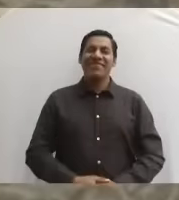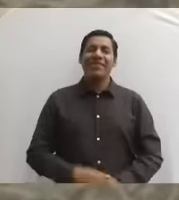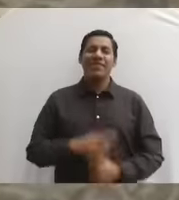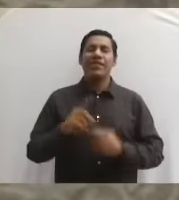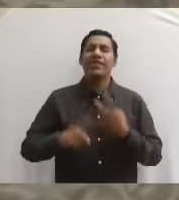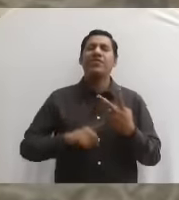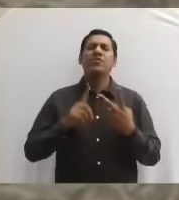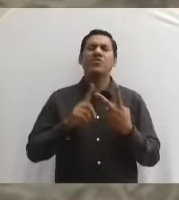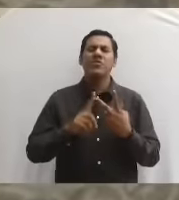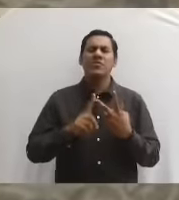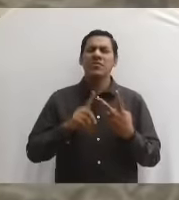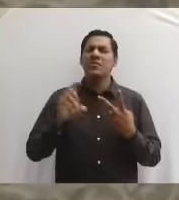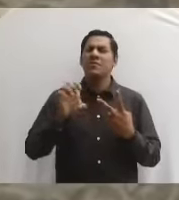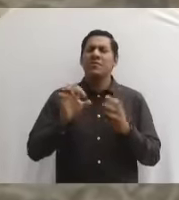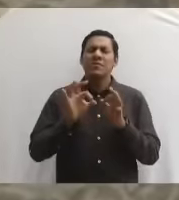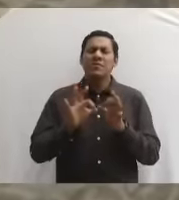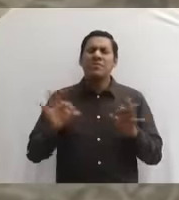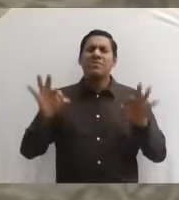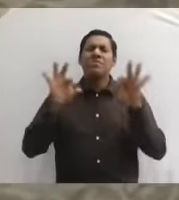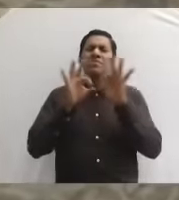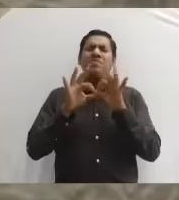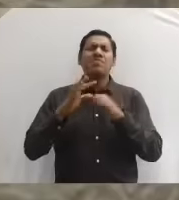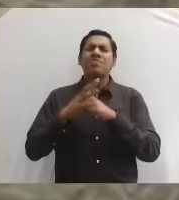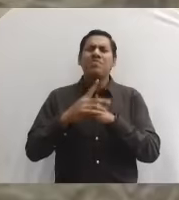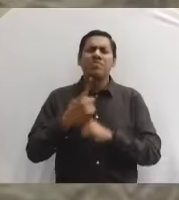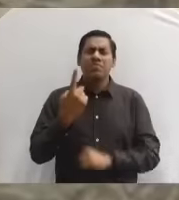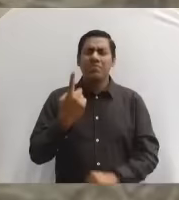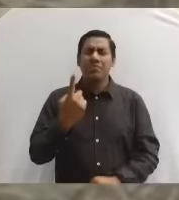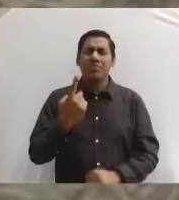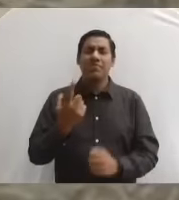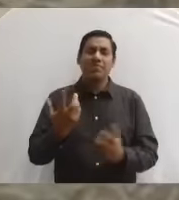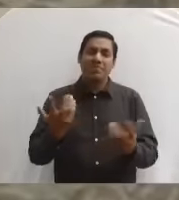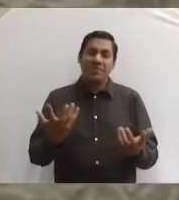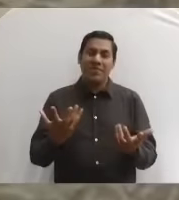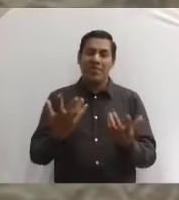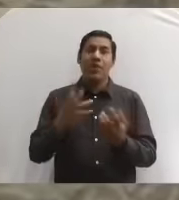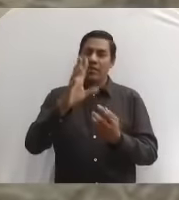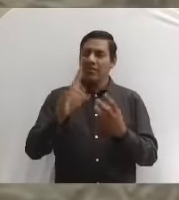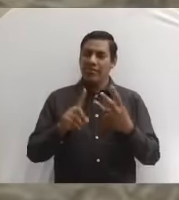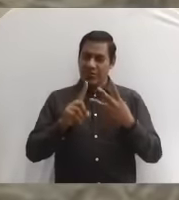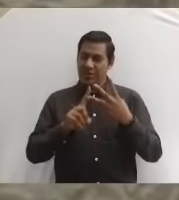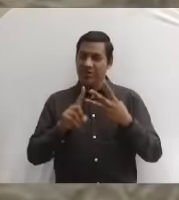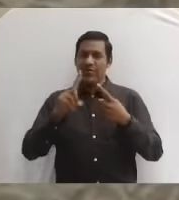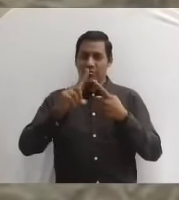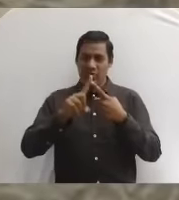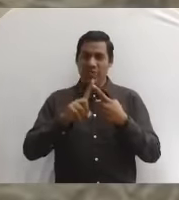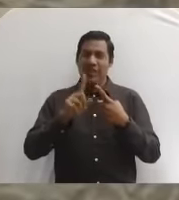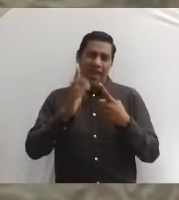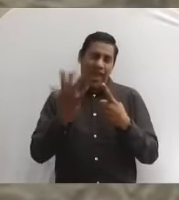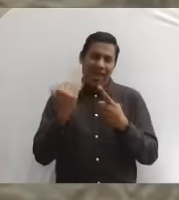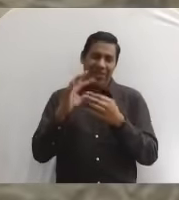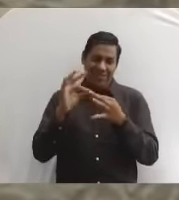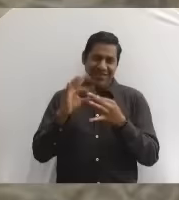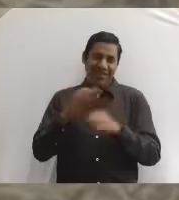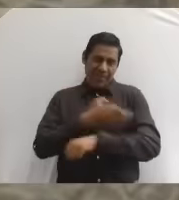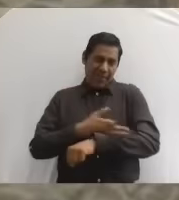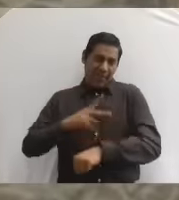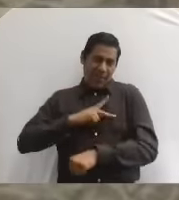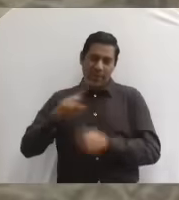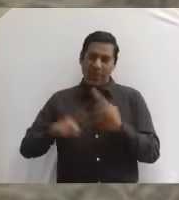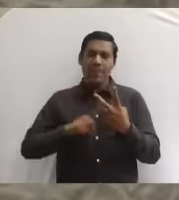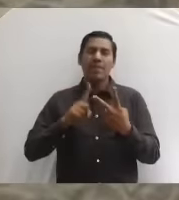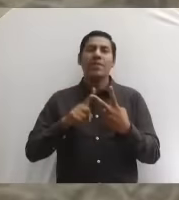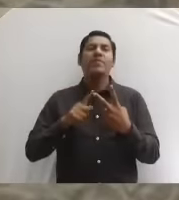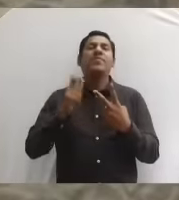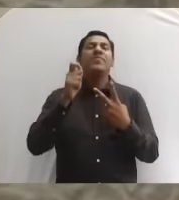Y la segunda es porque, bueno, son tres. La primera es esa. La